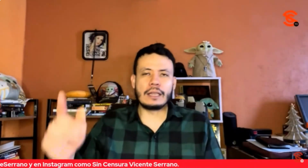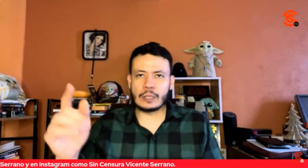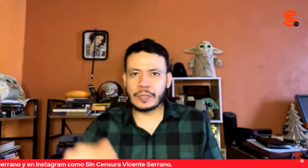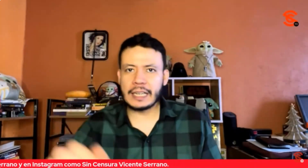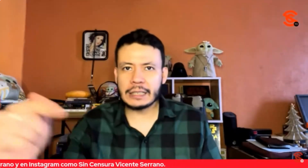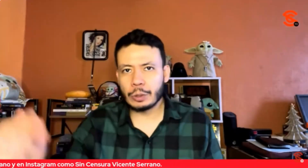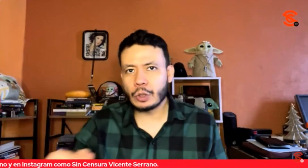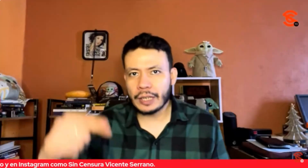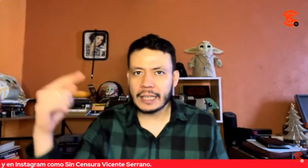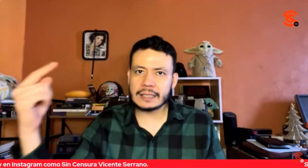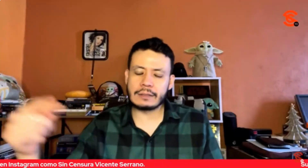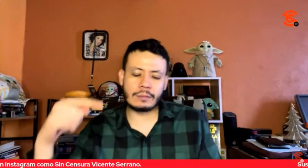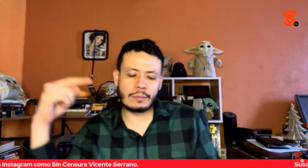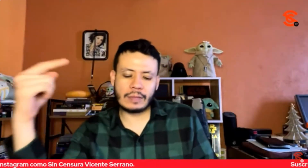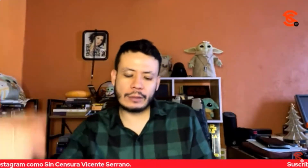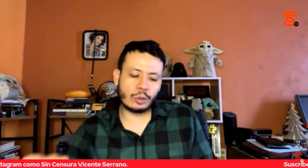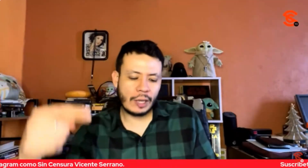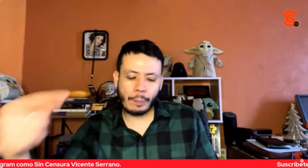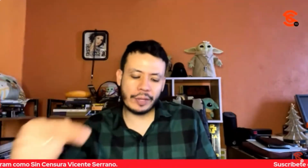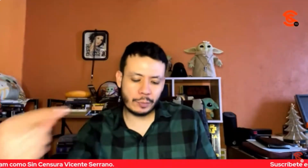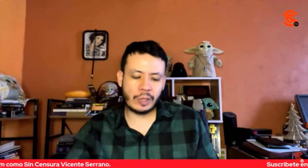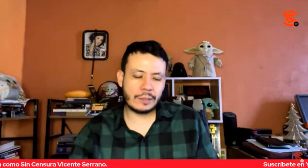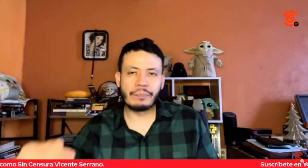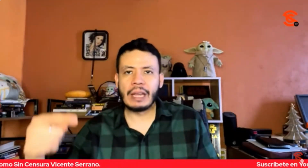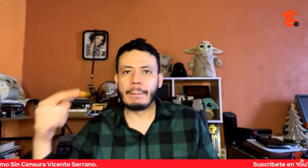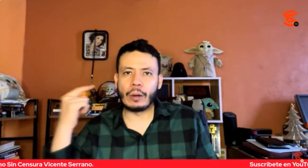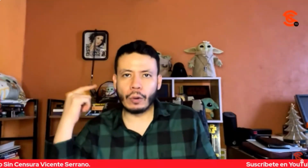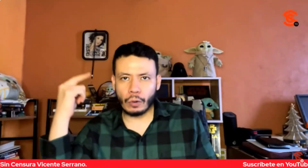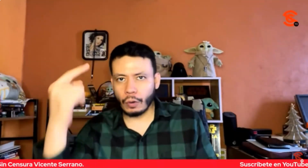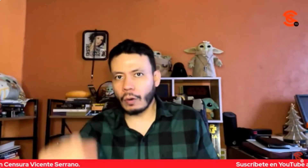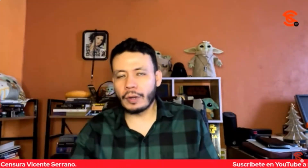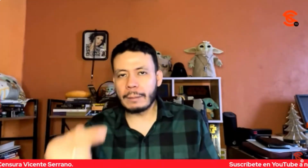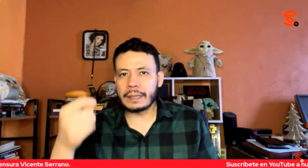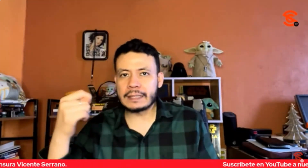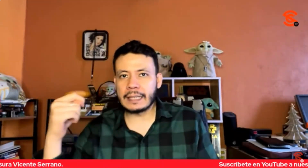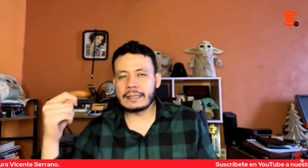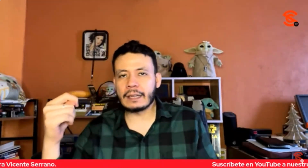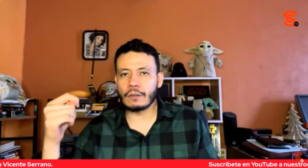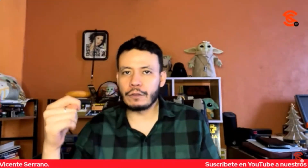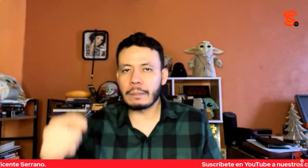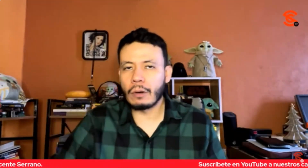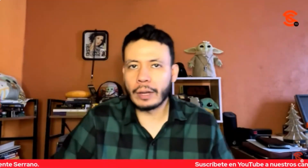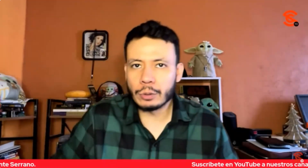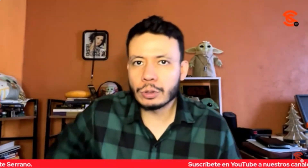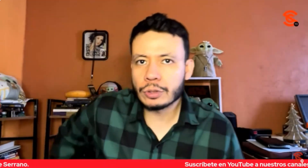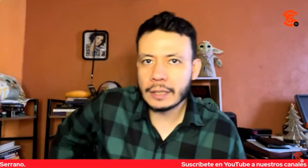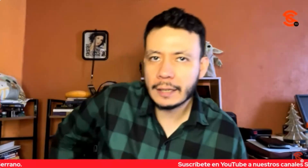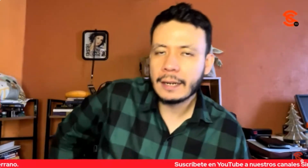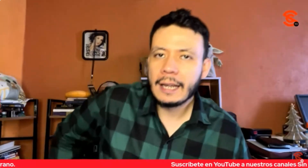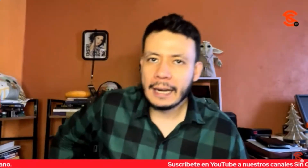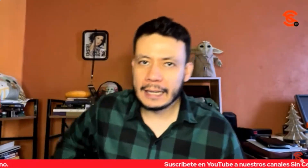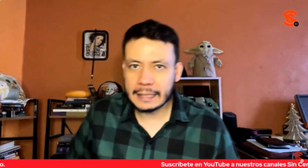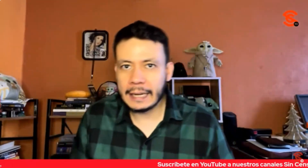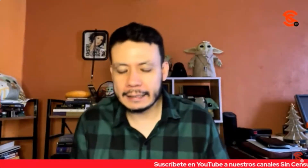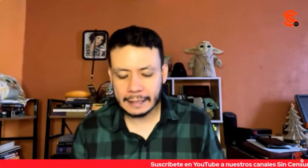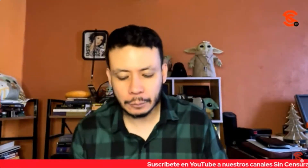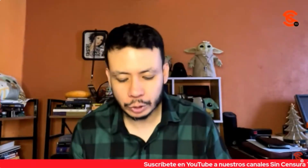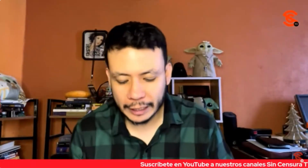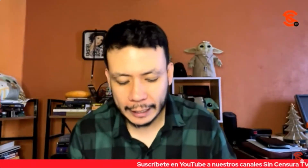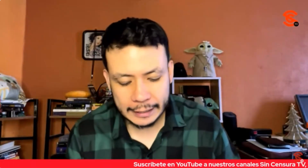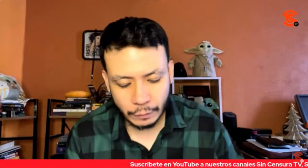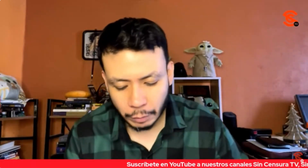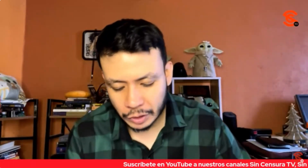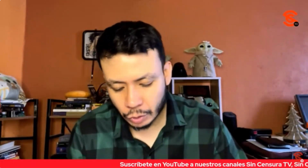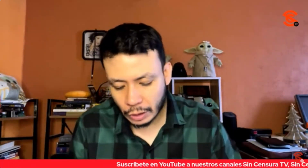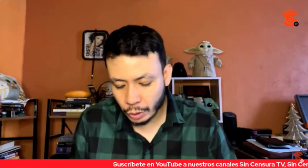dan después de las auditorías tanto tiempo después, pero hoy el presidente confirma lo que nosotros ayer les